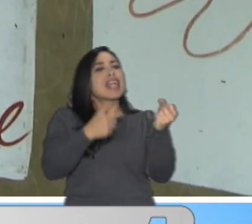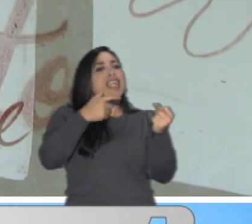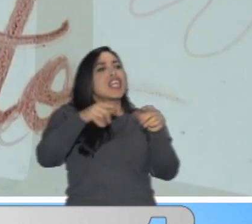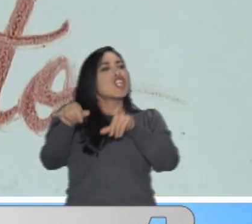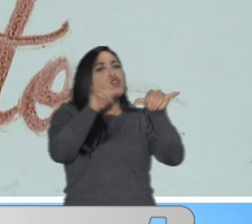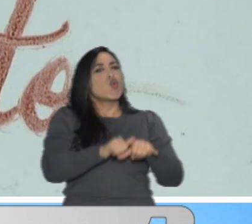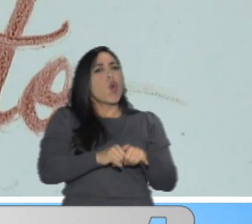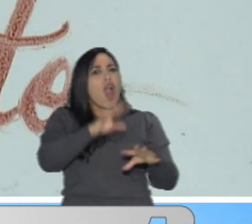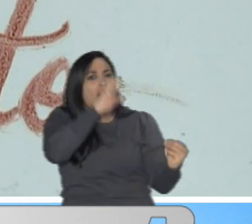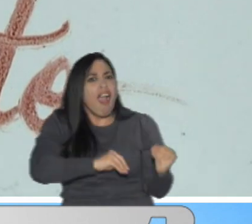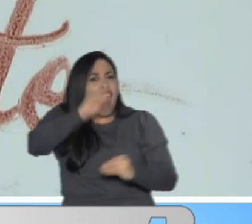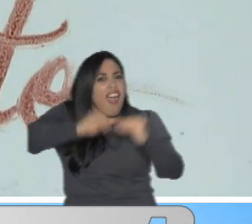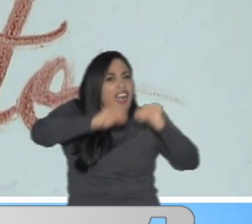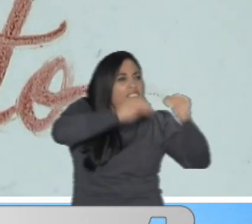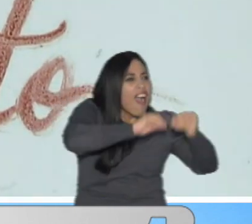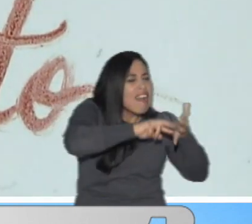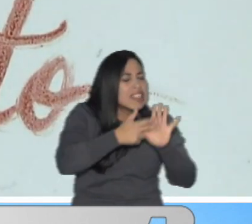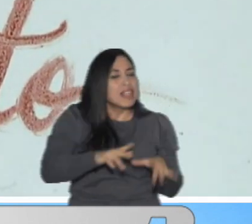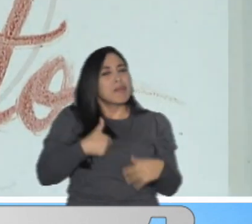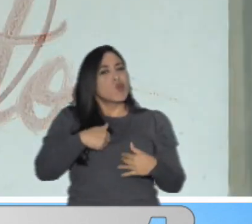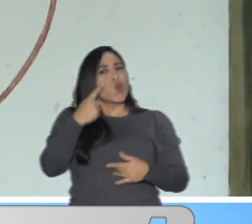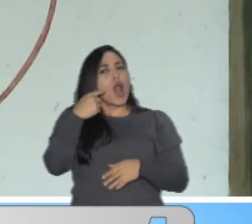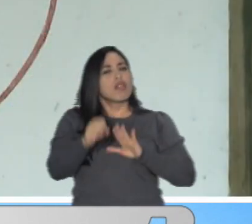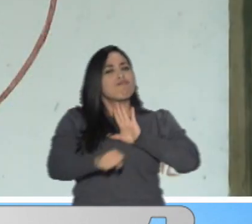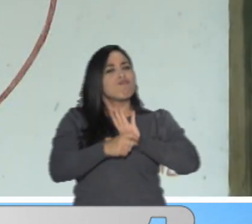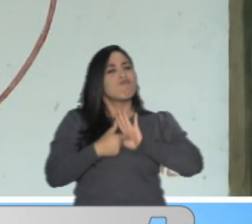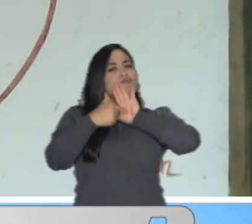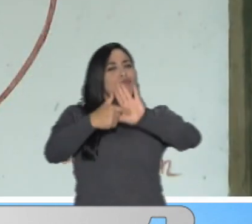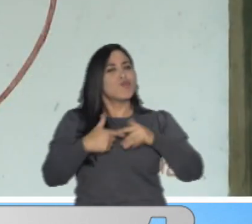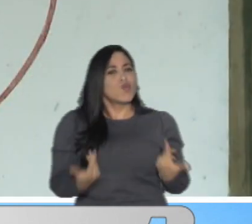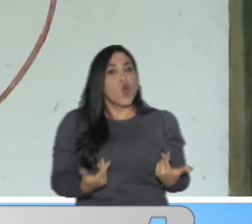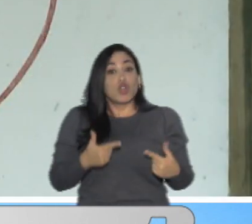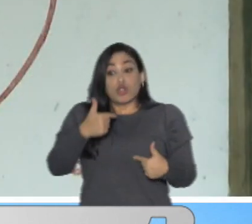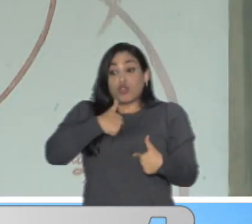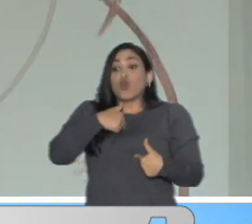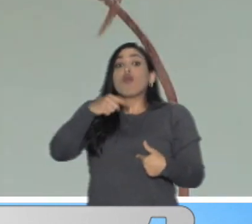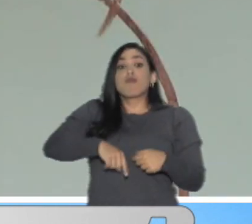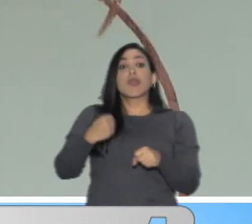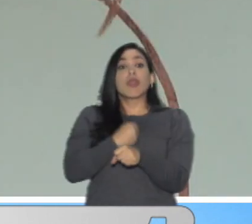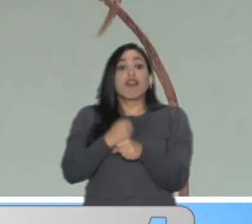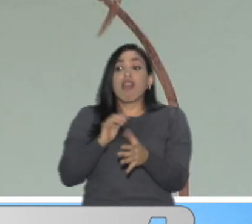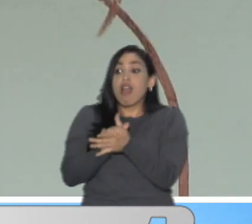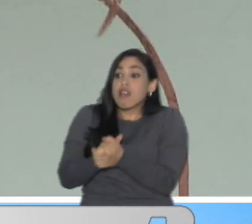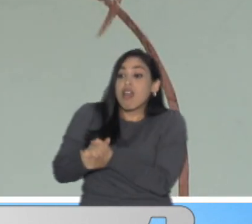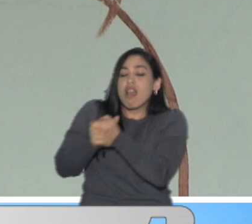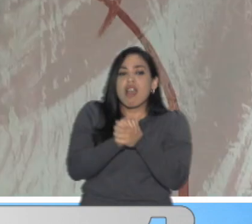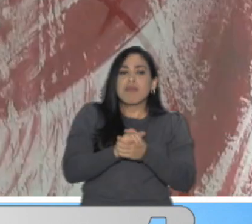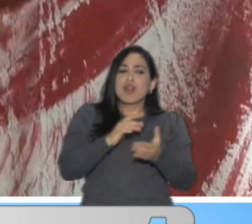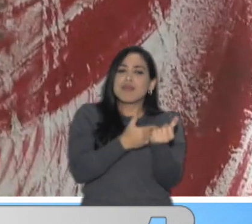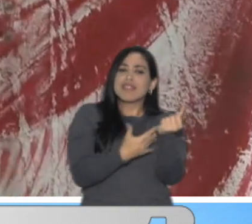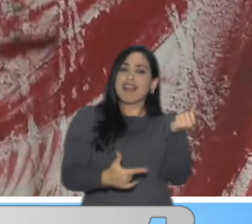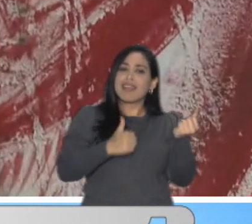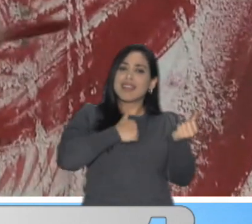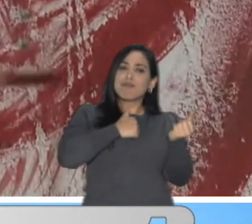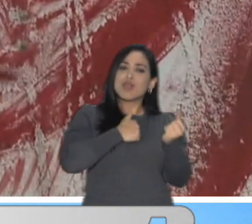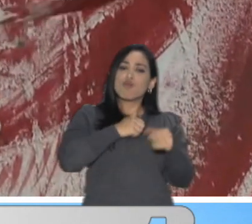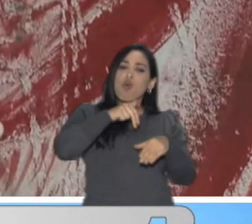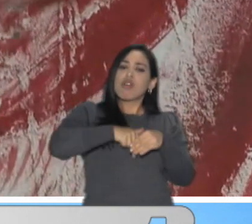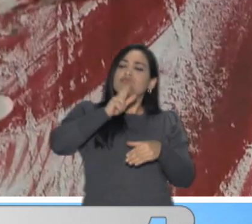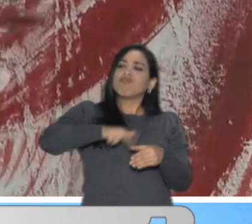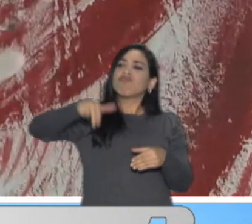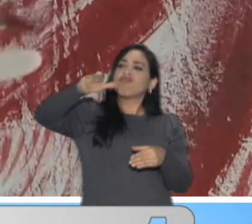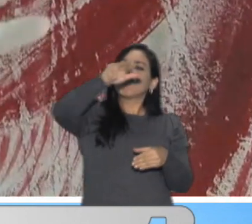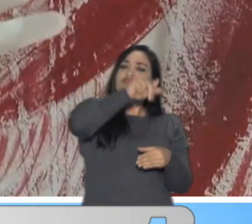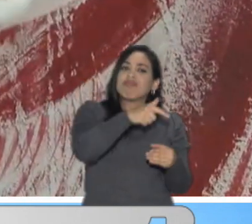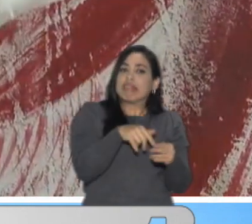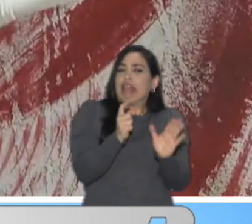siempre. Segundo, también es muy simbólico, o sea, yo literalmente estoy trabajando ahí con mis amigos en el pincel. Entonces, y